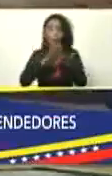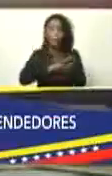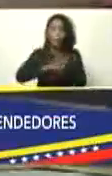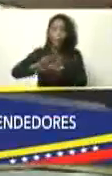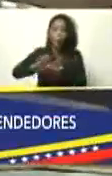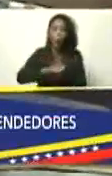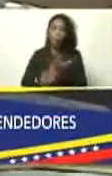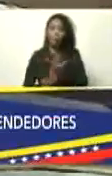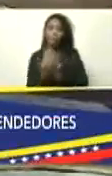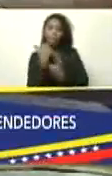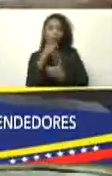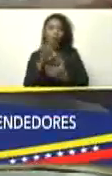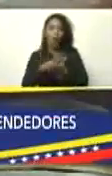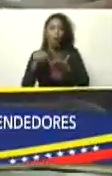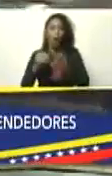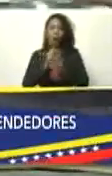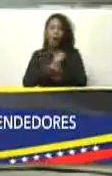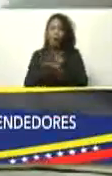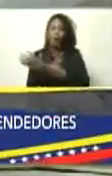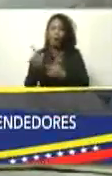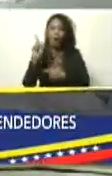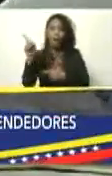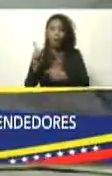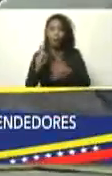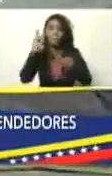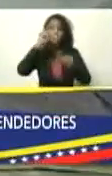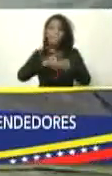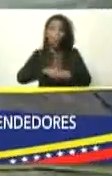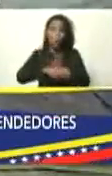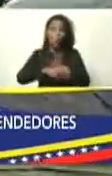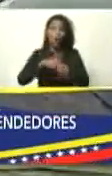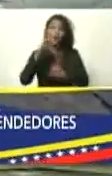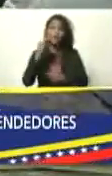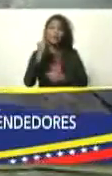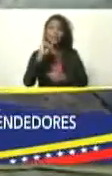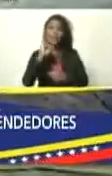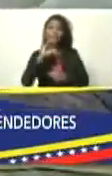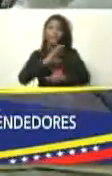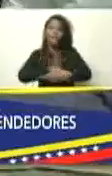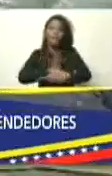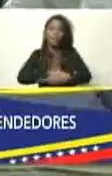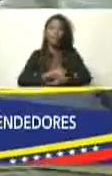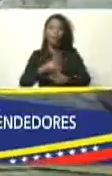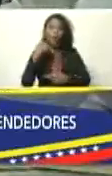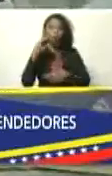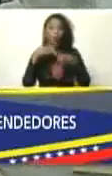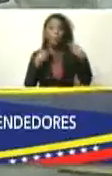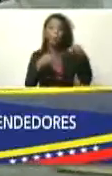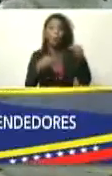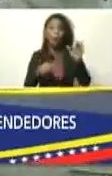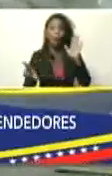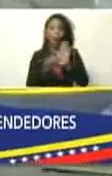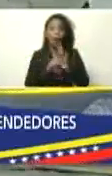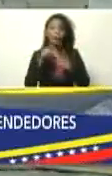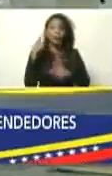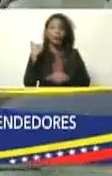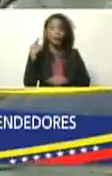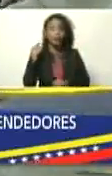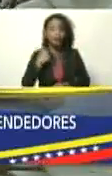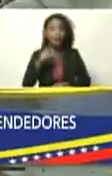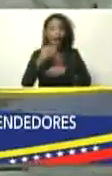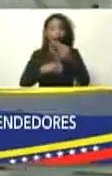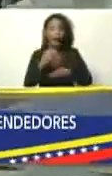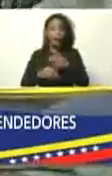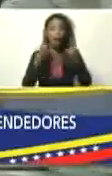hacemos nosotros gratuitamente. Los inscribimos en el RIF, en otros papeles legales que tienen que sacar también como